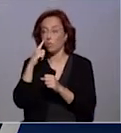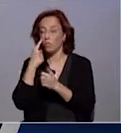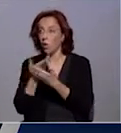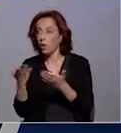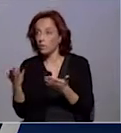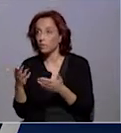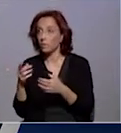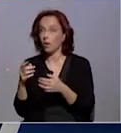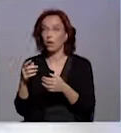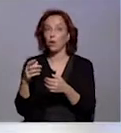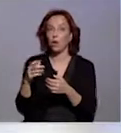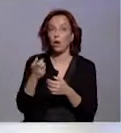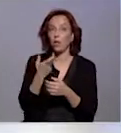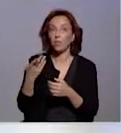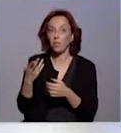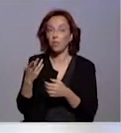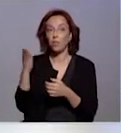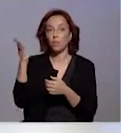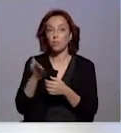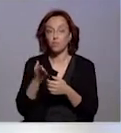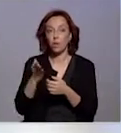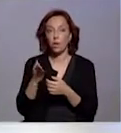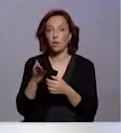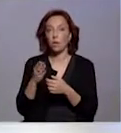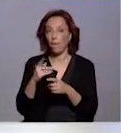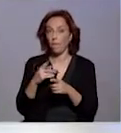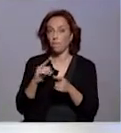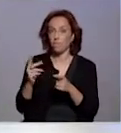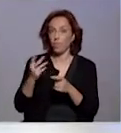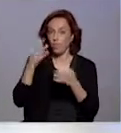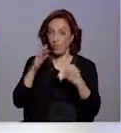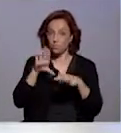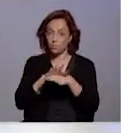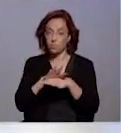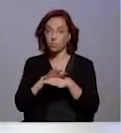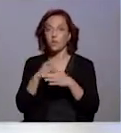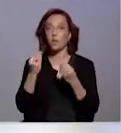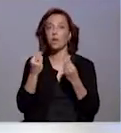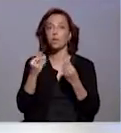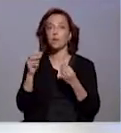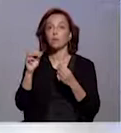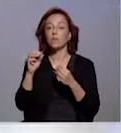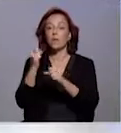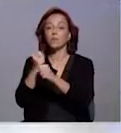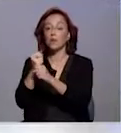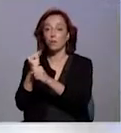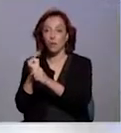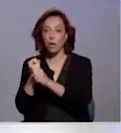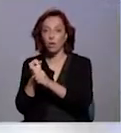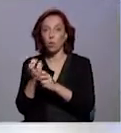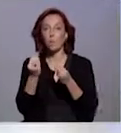sus monitoreos y nos da una relación bastante directa entre lo que sucede en el monitor y lo que sucede a nivel de empleo